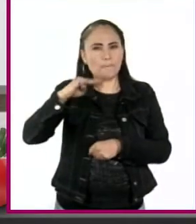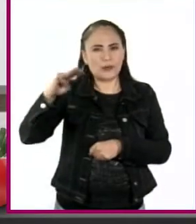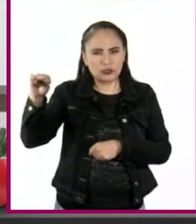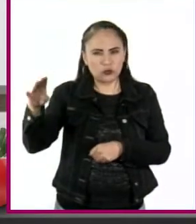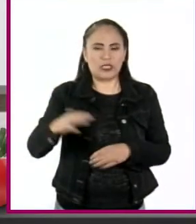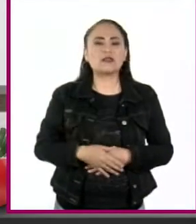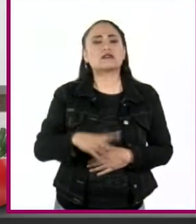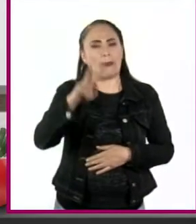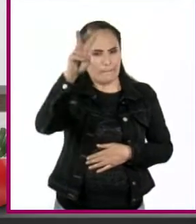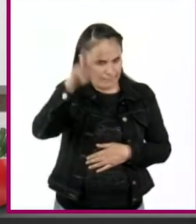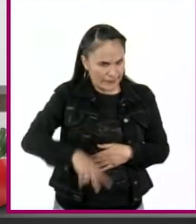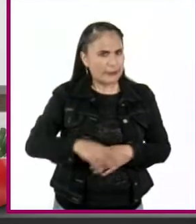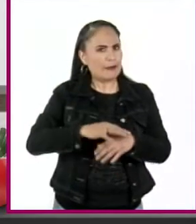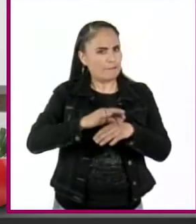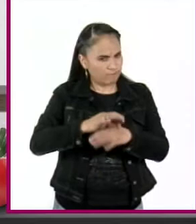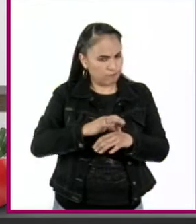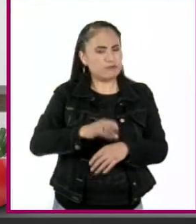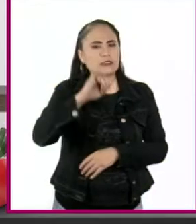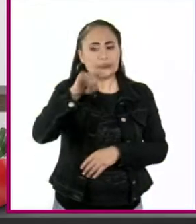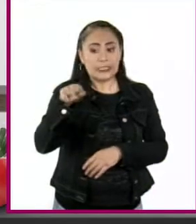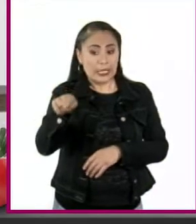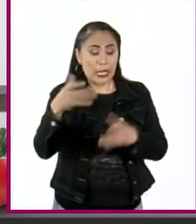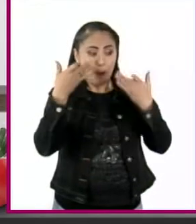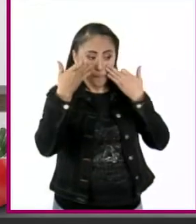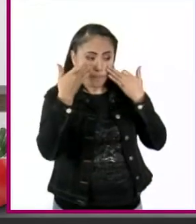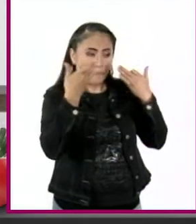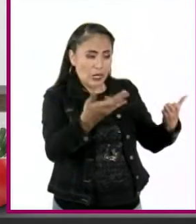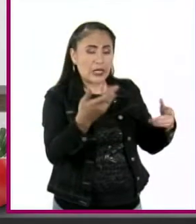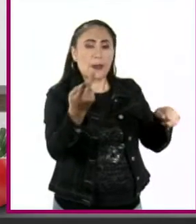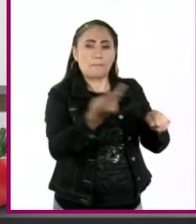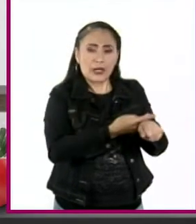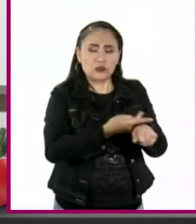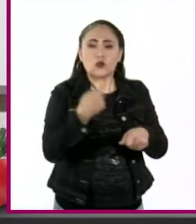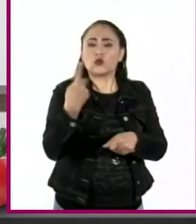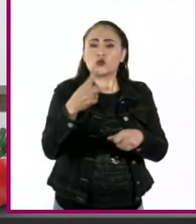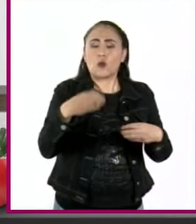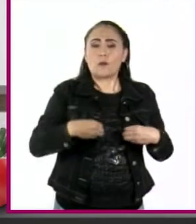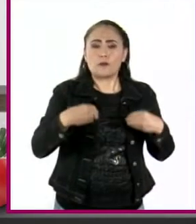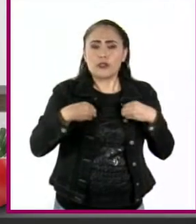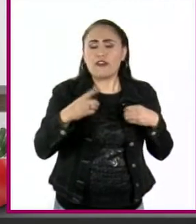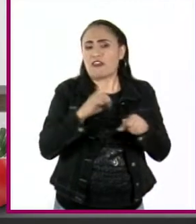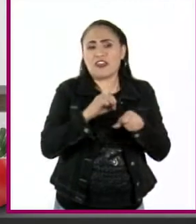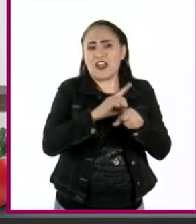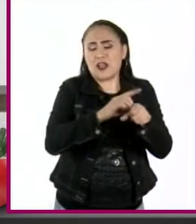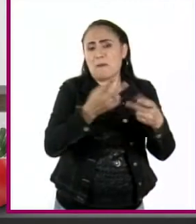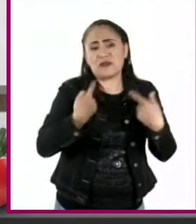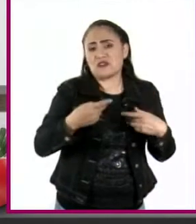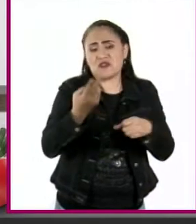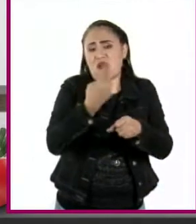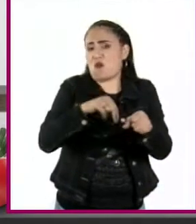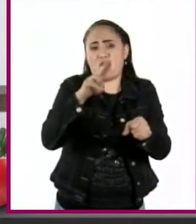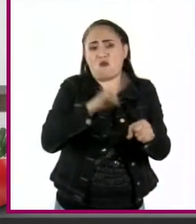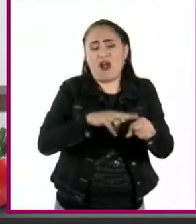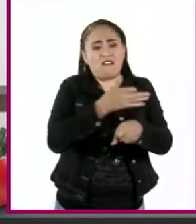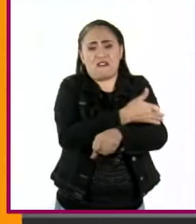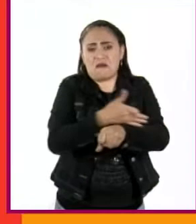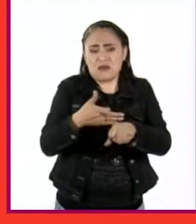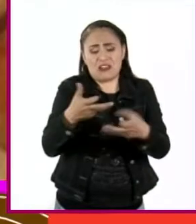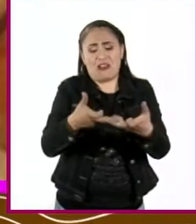verdadero, concreto y cualitativo de lo que ha pasado o sucedió en la vida diaria del hombre común, de la familia y el